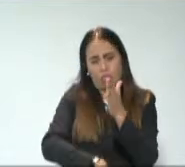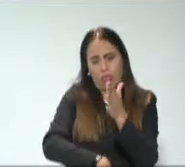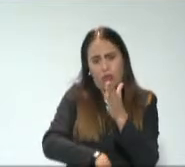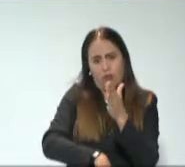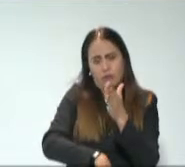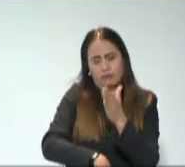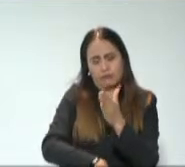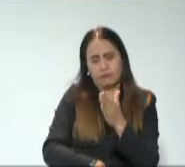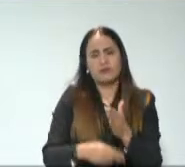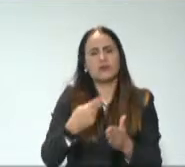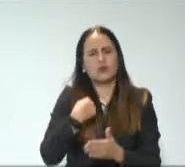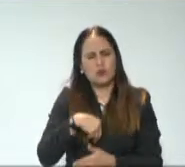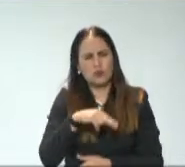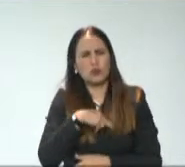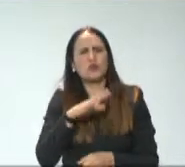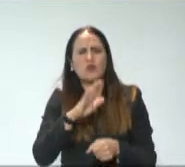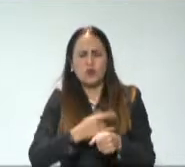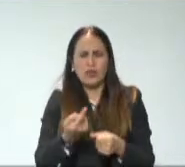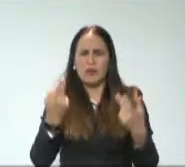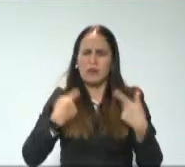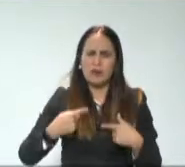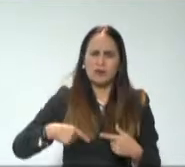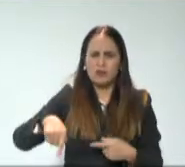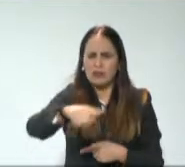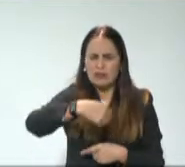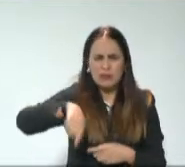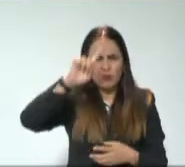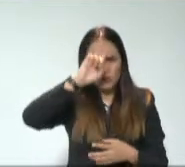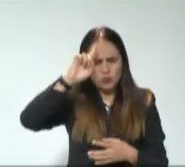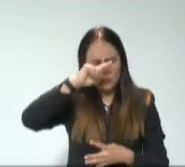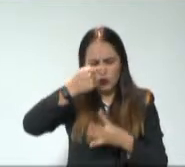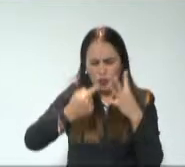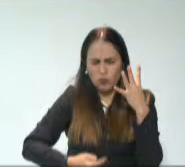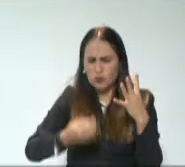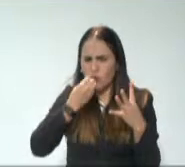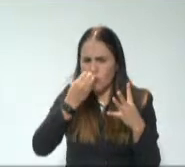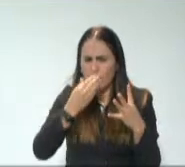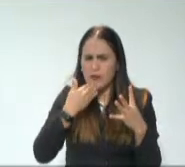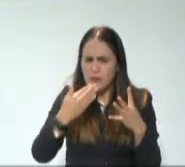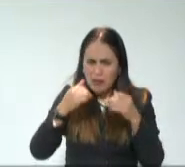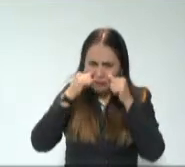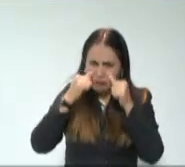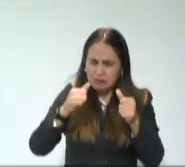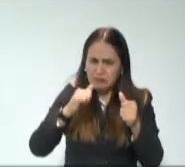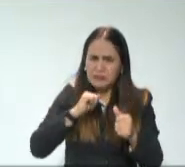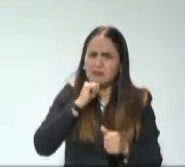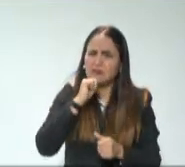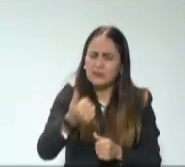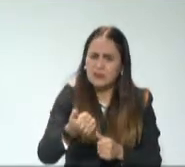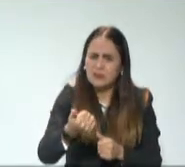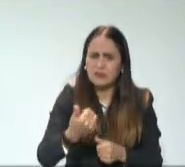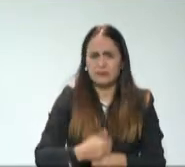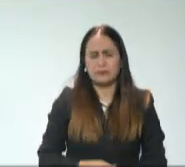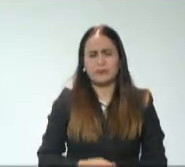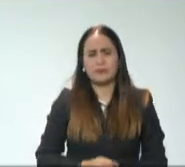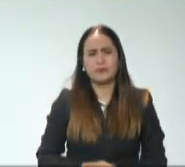qué no existe apego hacia las medidas que continuamente se han estado